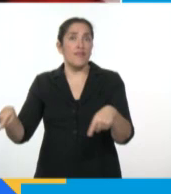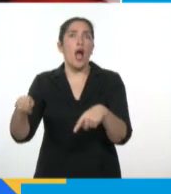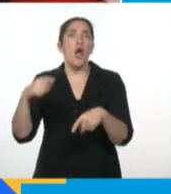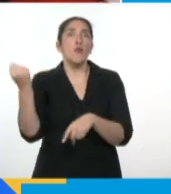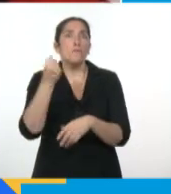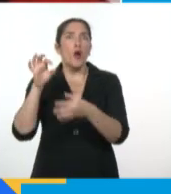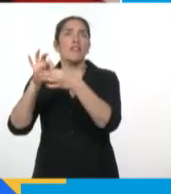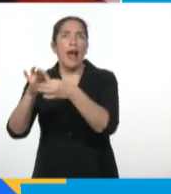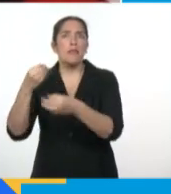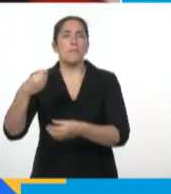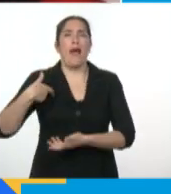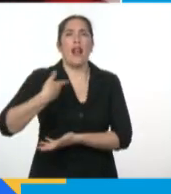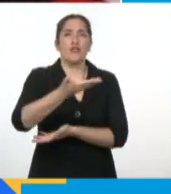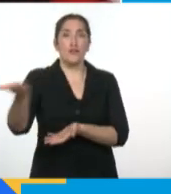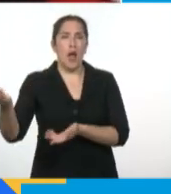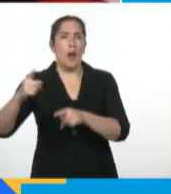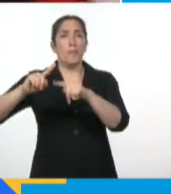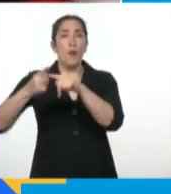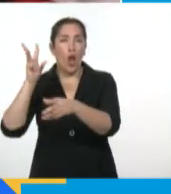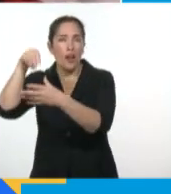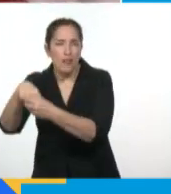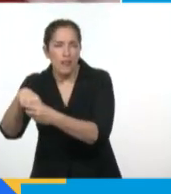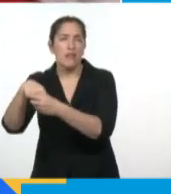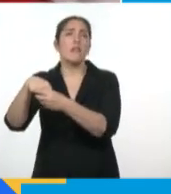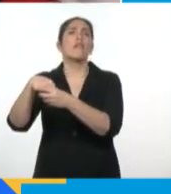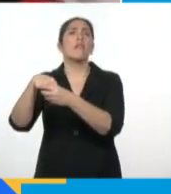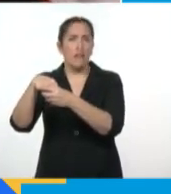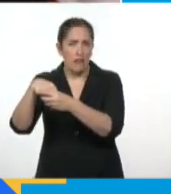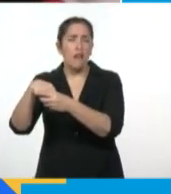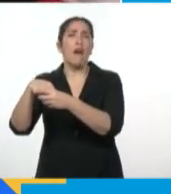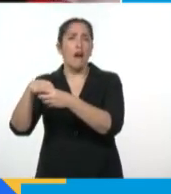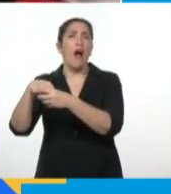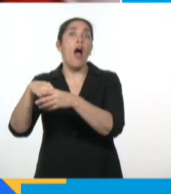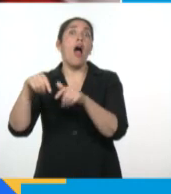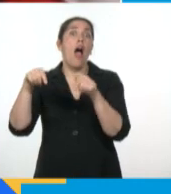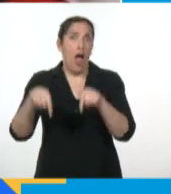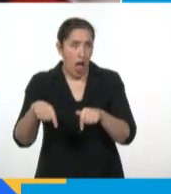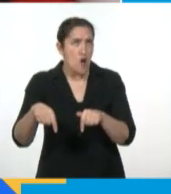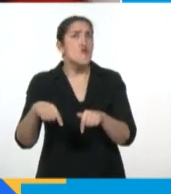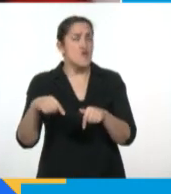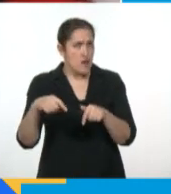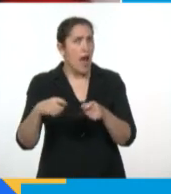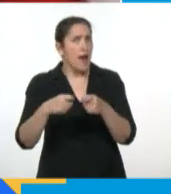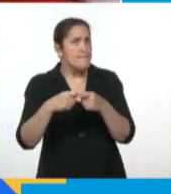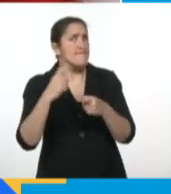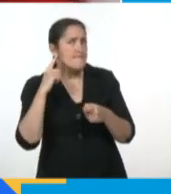social, en la vida política, inclusive, ahora se está corriendo